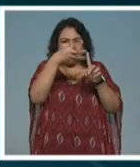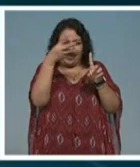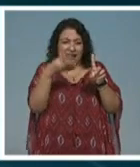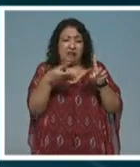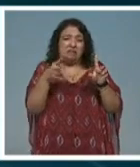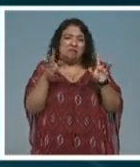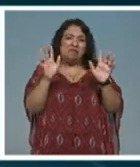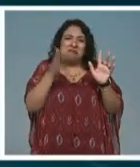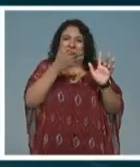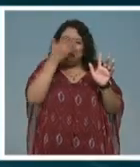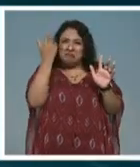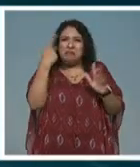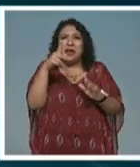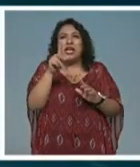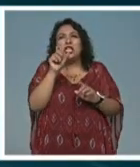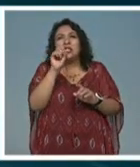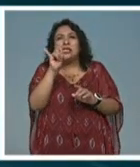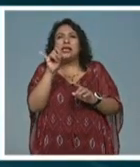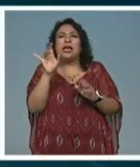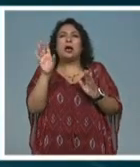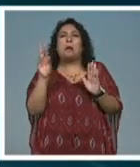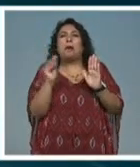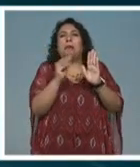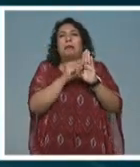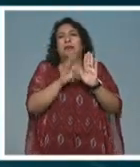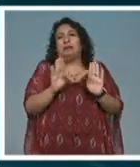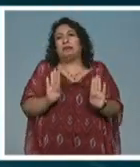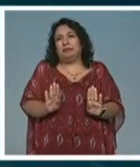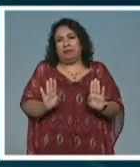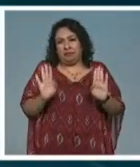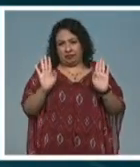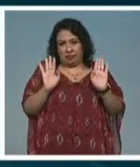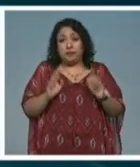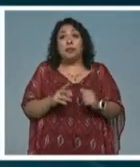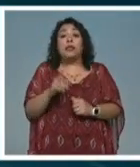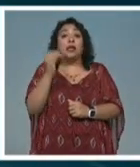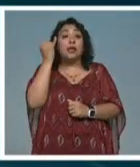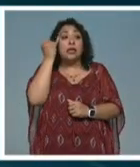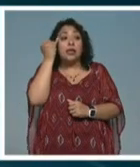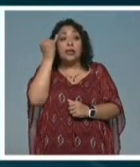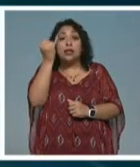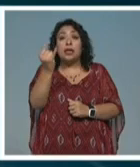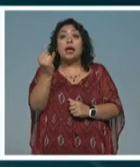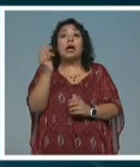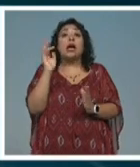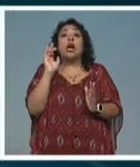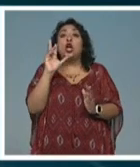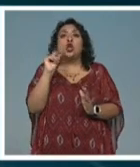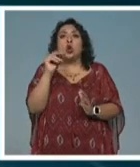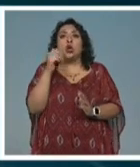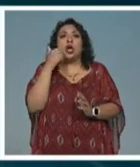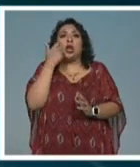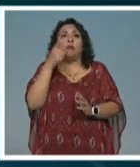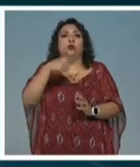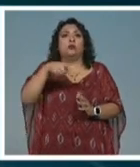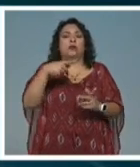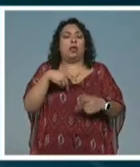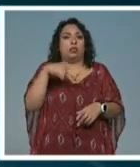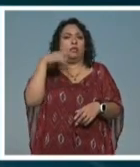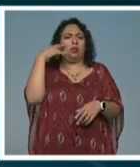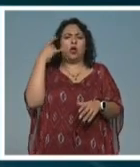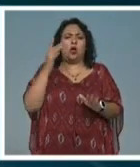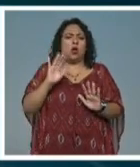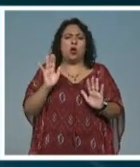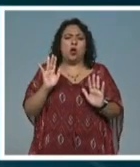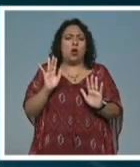cierto coqueteo ahí, ¿no? Claro, la idea no es que alguien se ofenda, pero